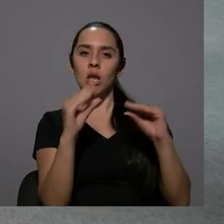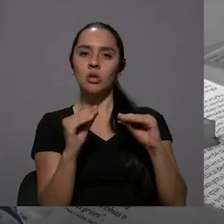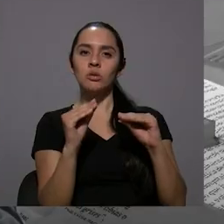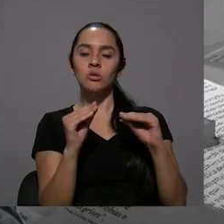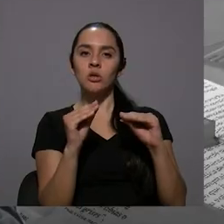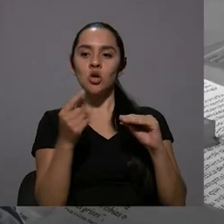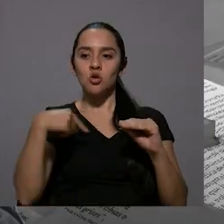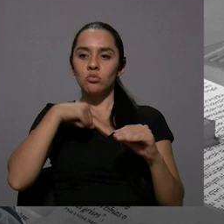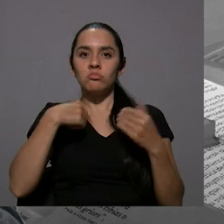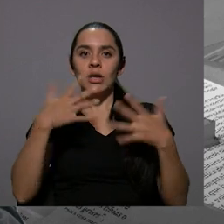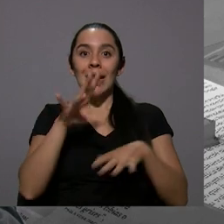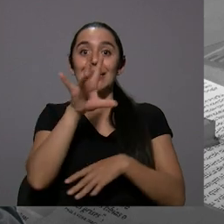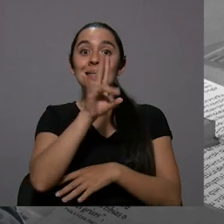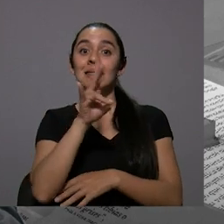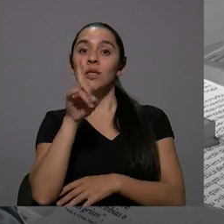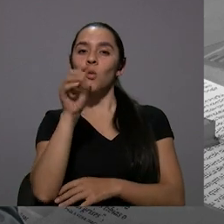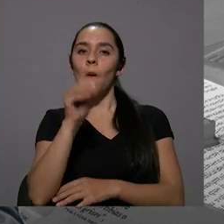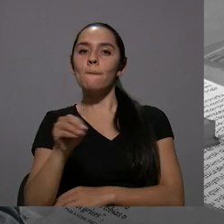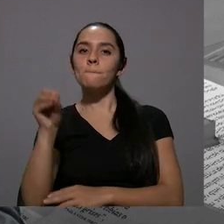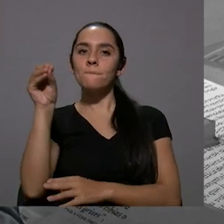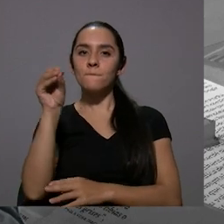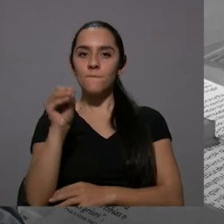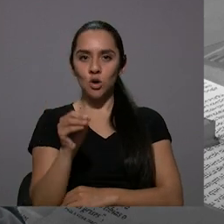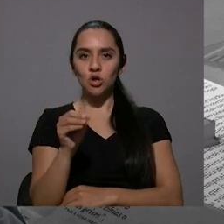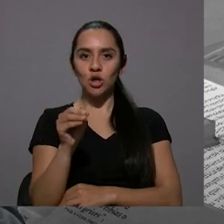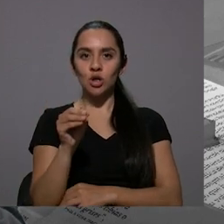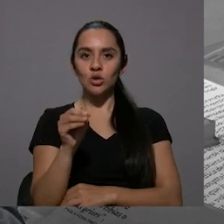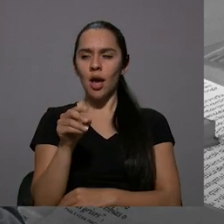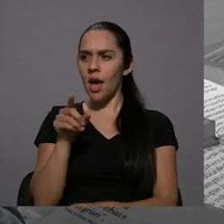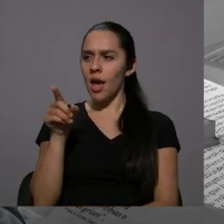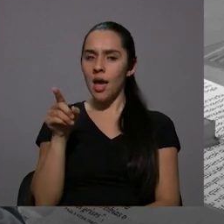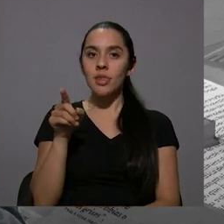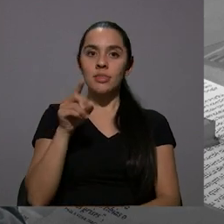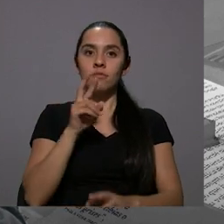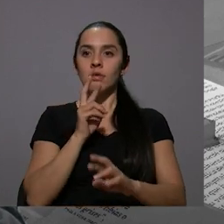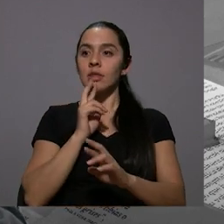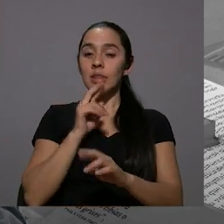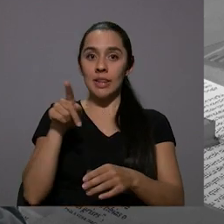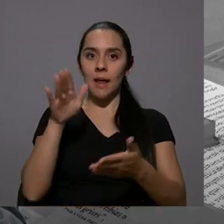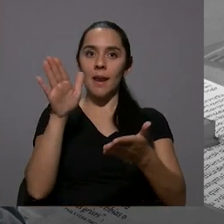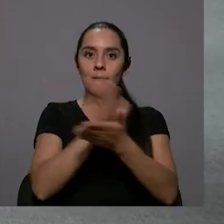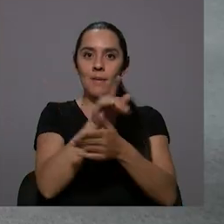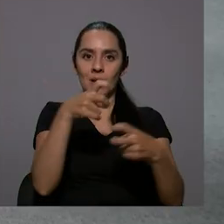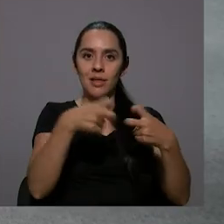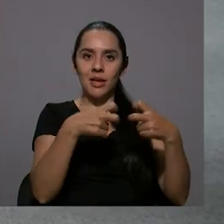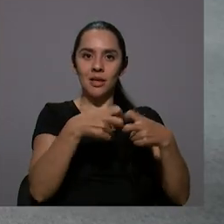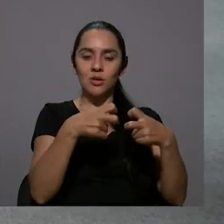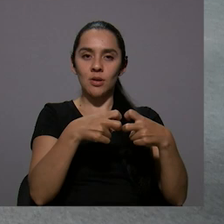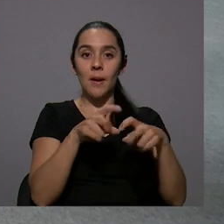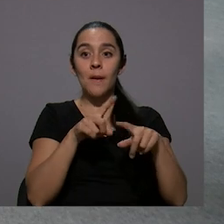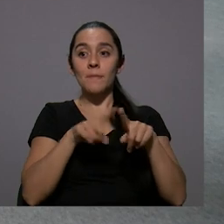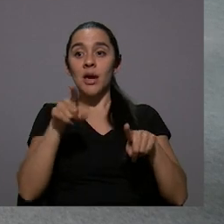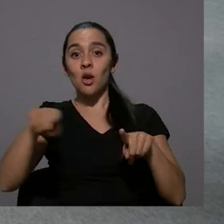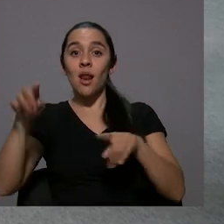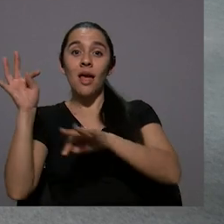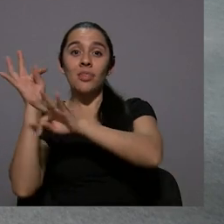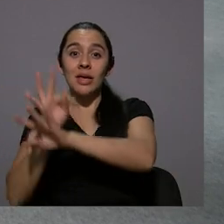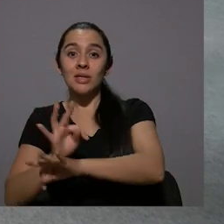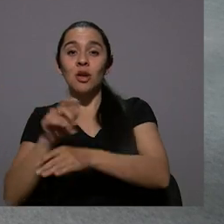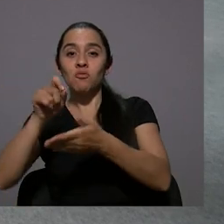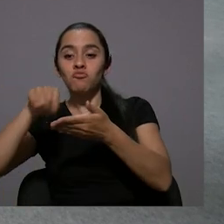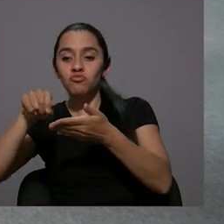menos ya teníamos el 71 de los reportes de las de la papeleta electrónica mientras que en la